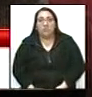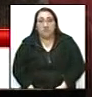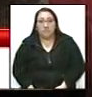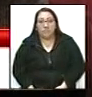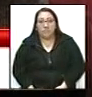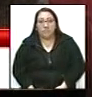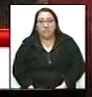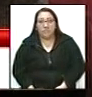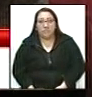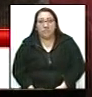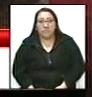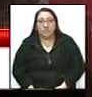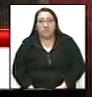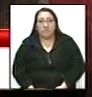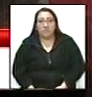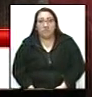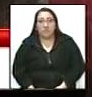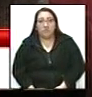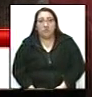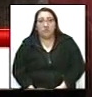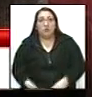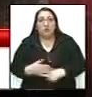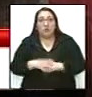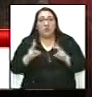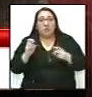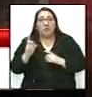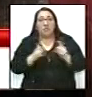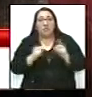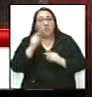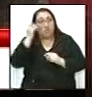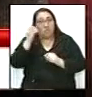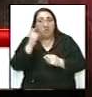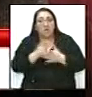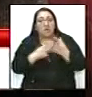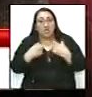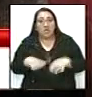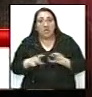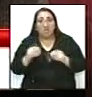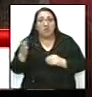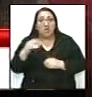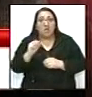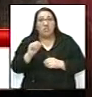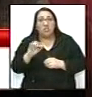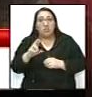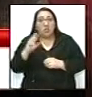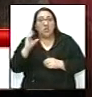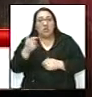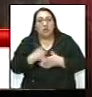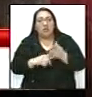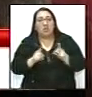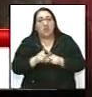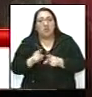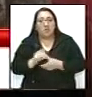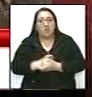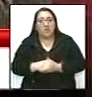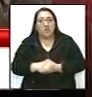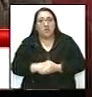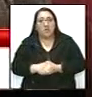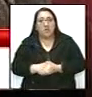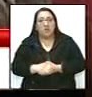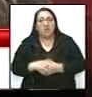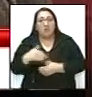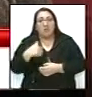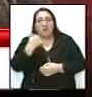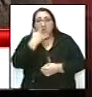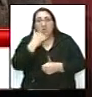dejo sobre tema del debate también, del debate nacional, una posición que se está trayendo desde el sur y que creo también, estimo que también puede suceder